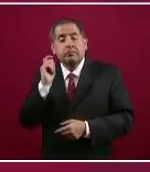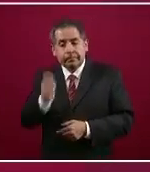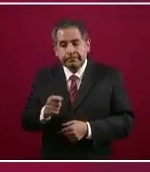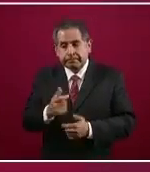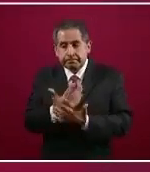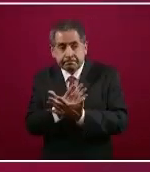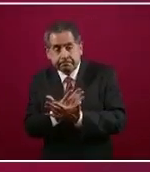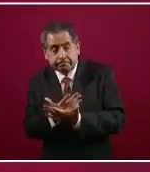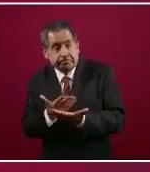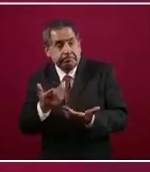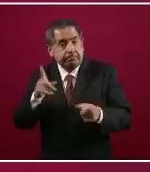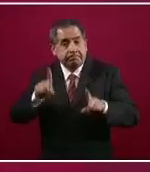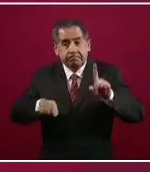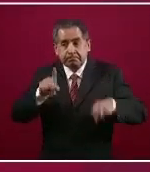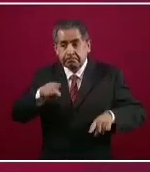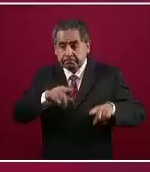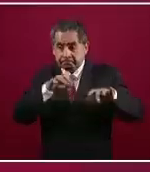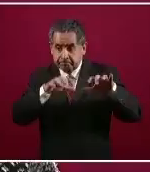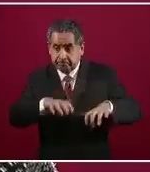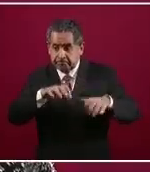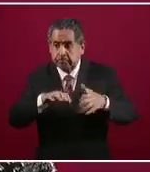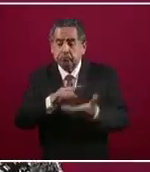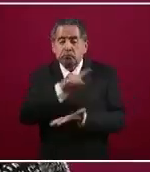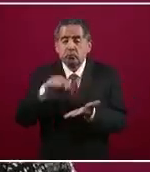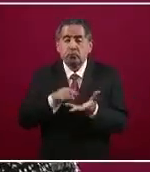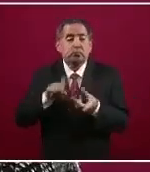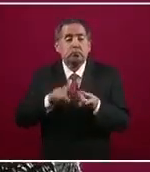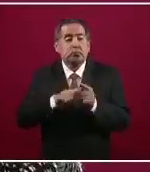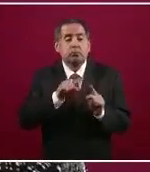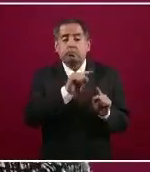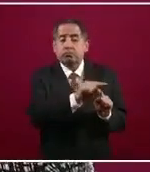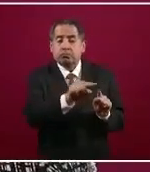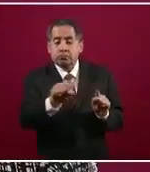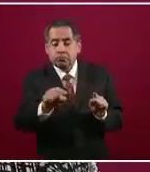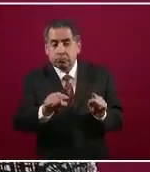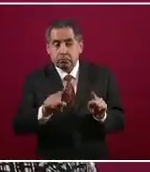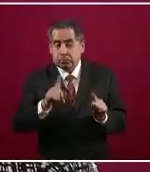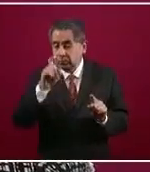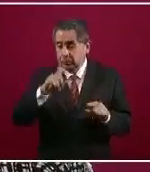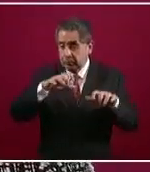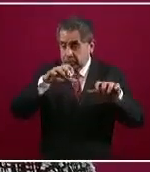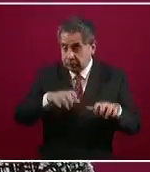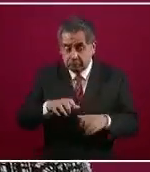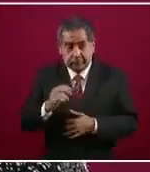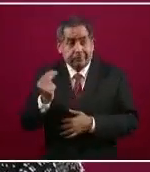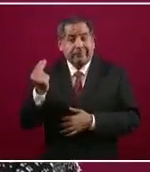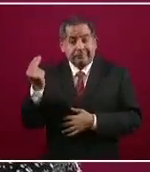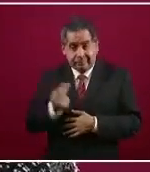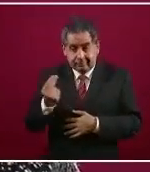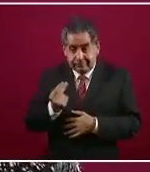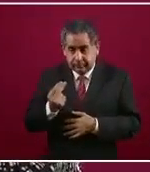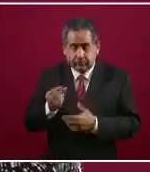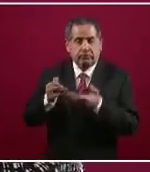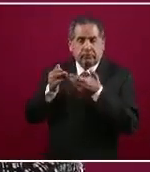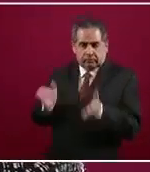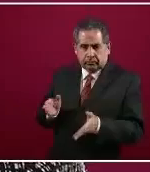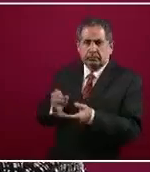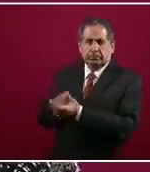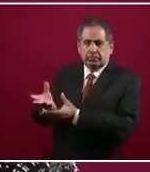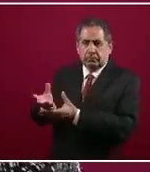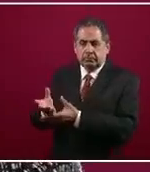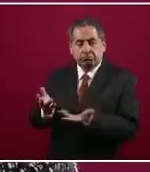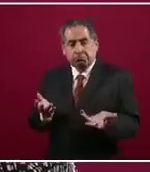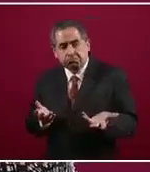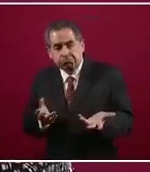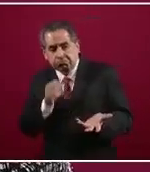de almacenamientos, tenemos diversos protocolos. Aun cuando esté ya operativo, no quiere decir que lo pongamos a funcionar esta